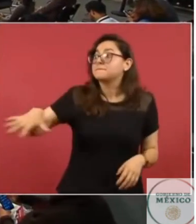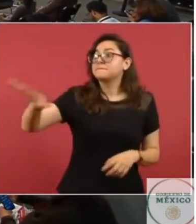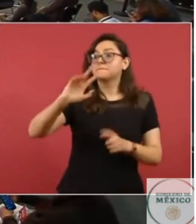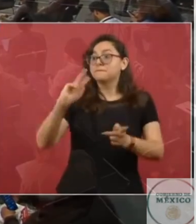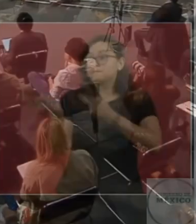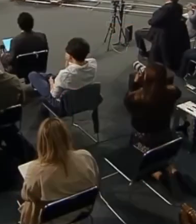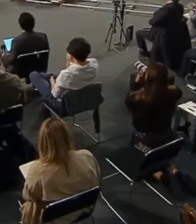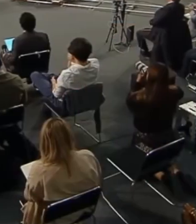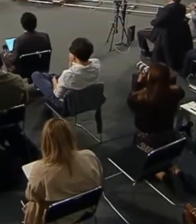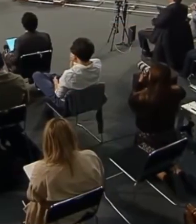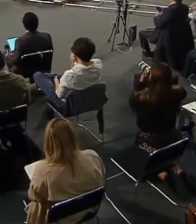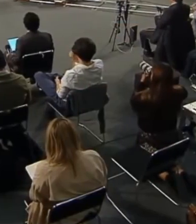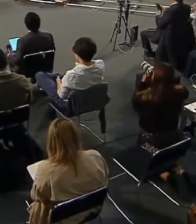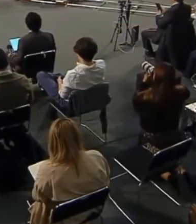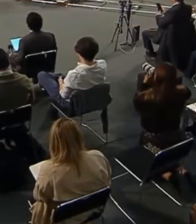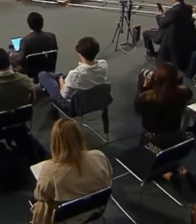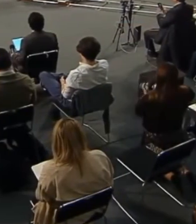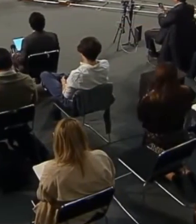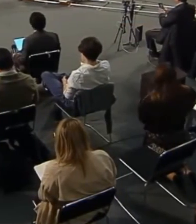o no.